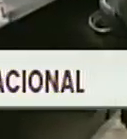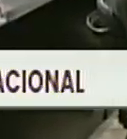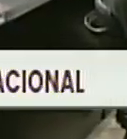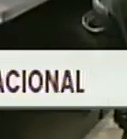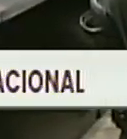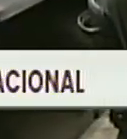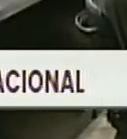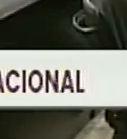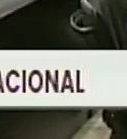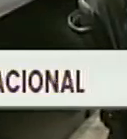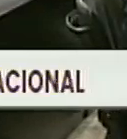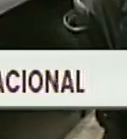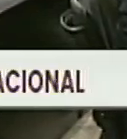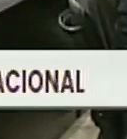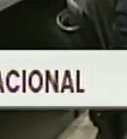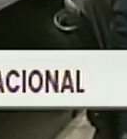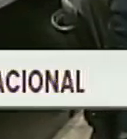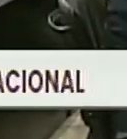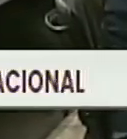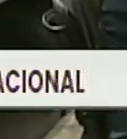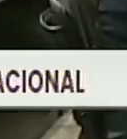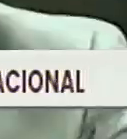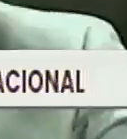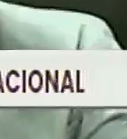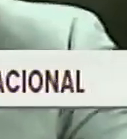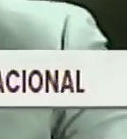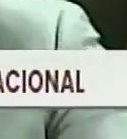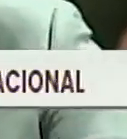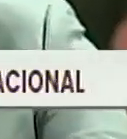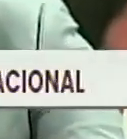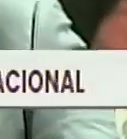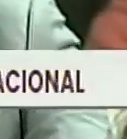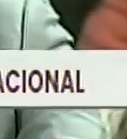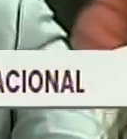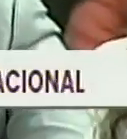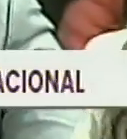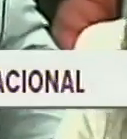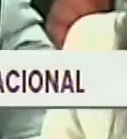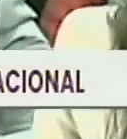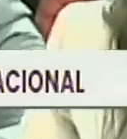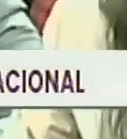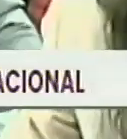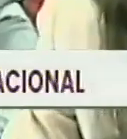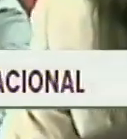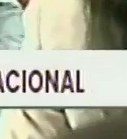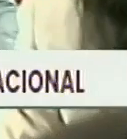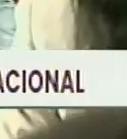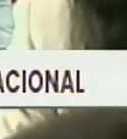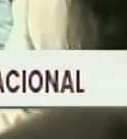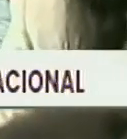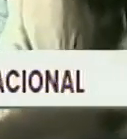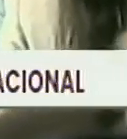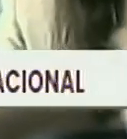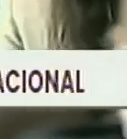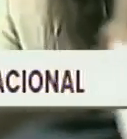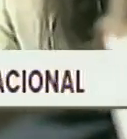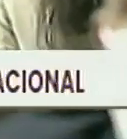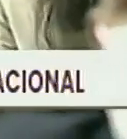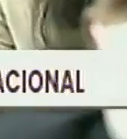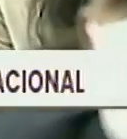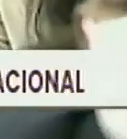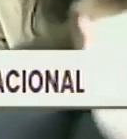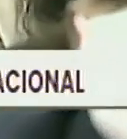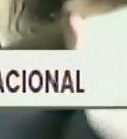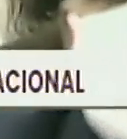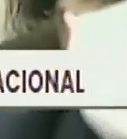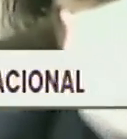Jesús Parra Montiel, ciudadano Oscar Enrique Paz Paredes, ciudadano José Enrique Pernía Sánchez,